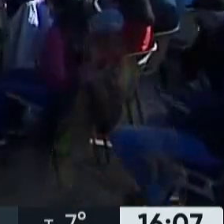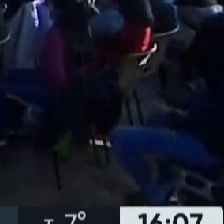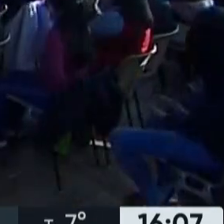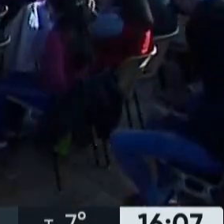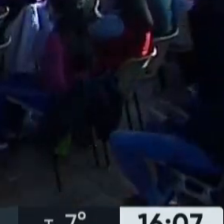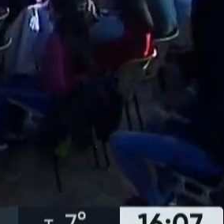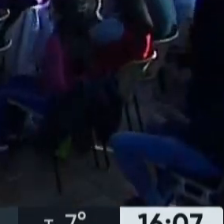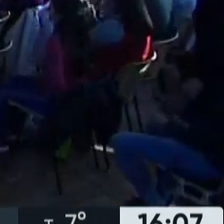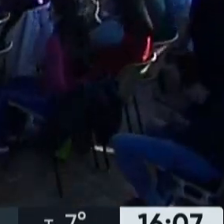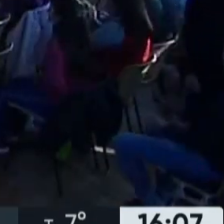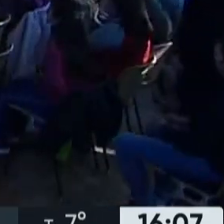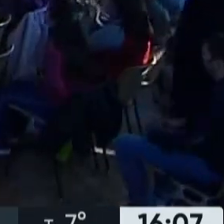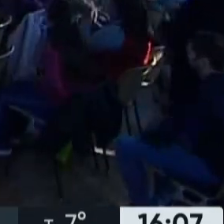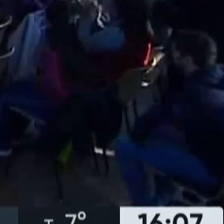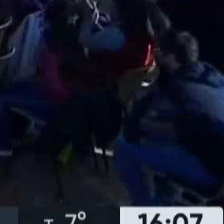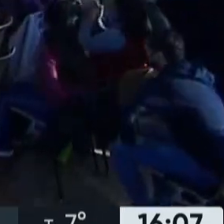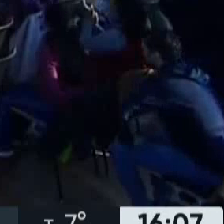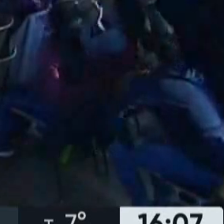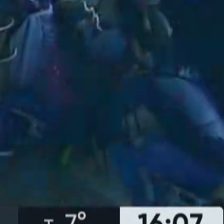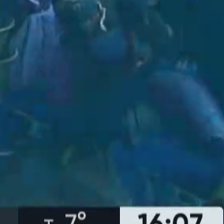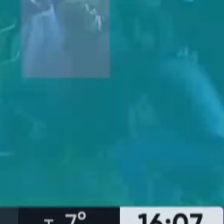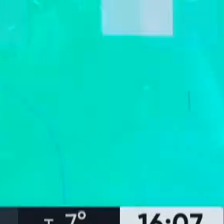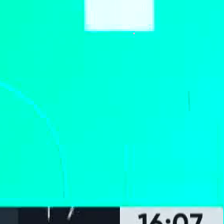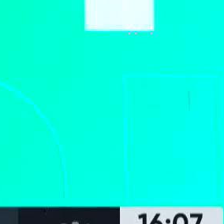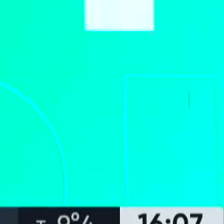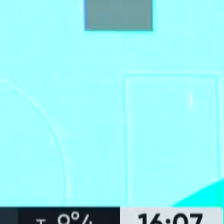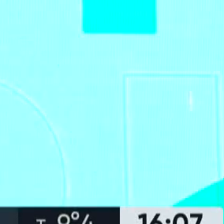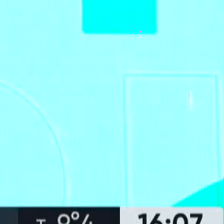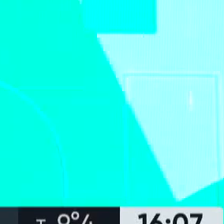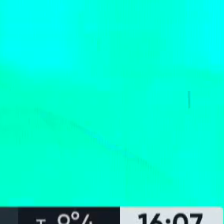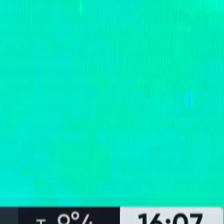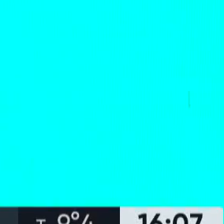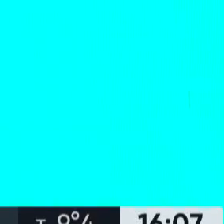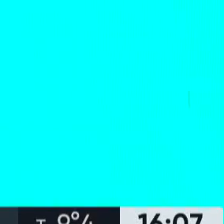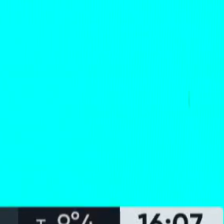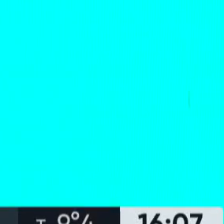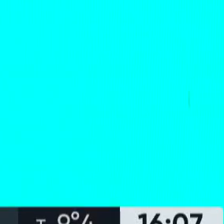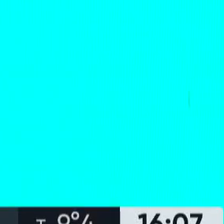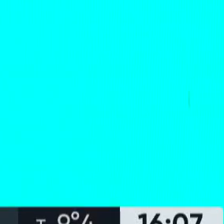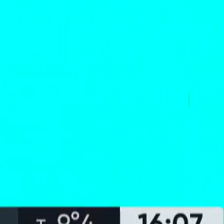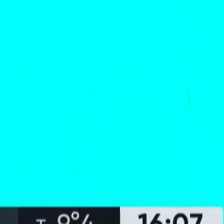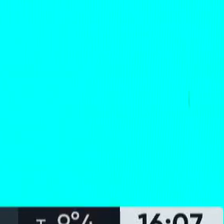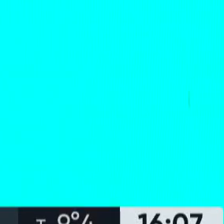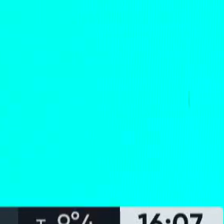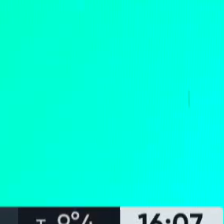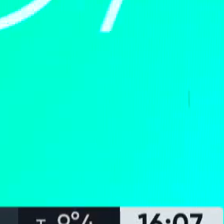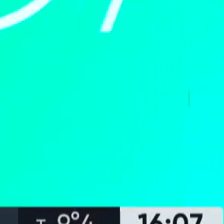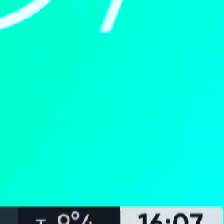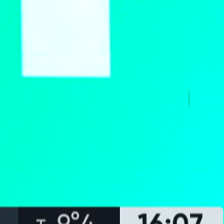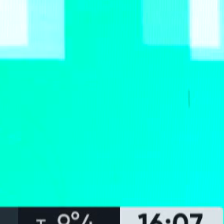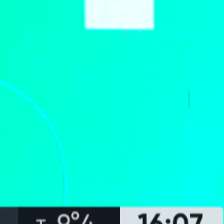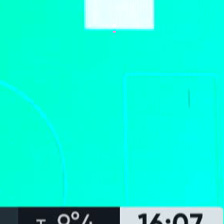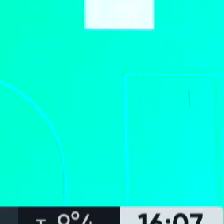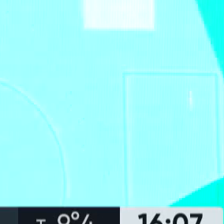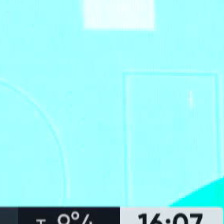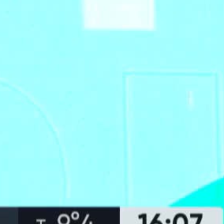El presidente de la Nación en vivo desde el CCK, participando de este segundo encuentro del Consejo Nacional de la Agricultura Familiar, Campesina e